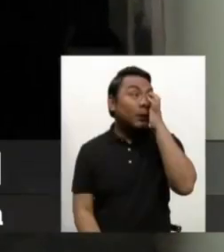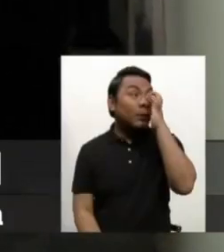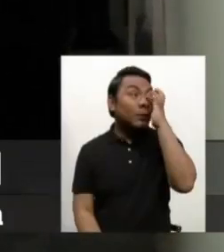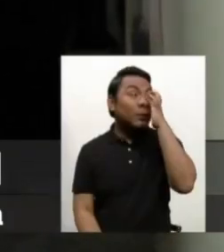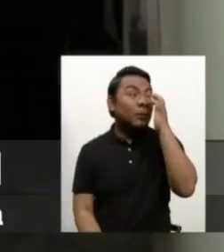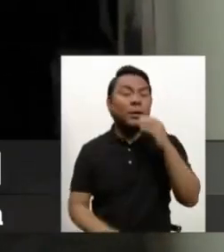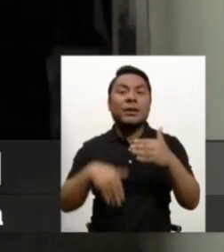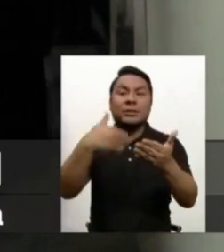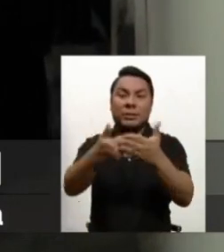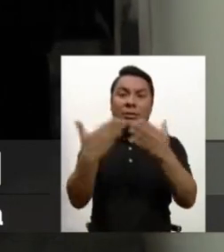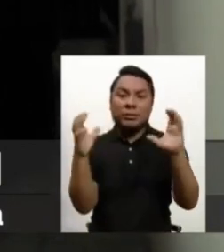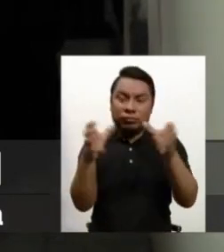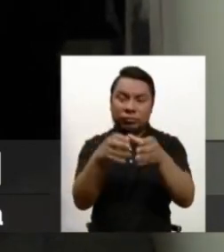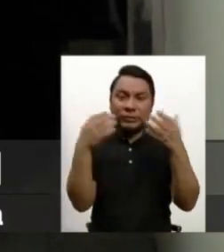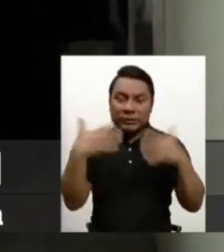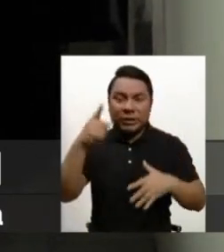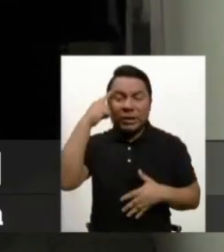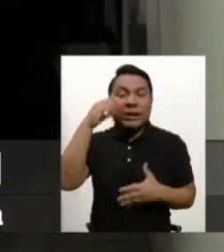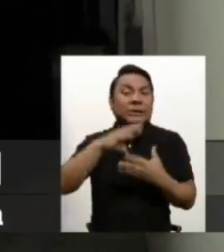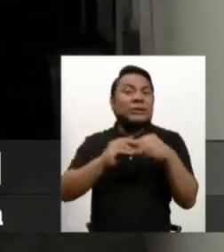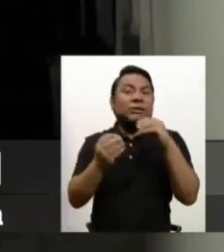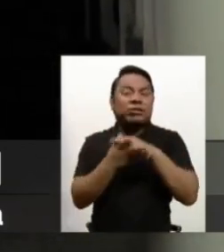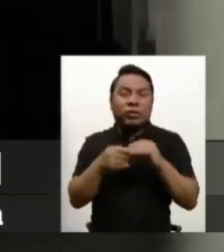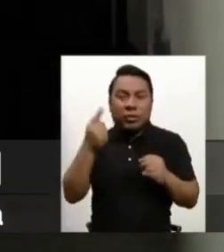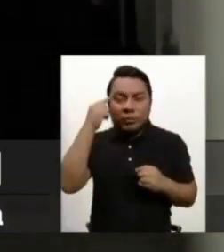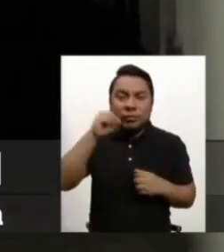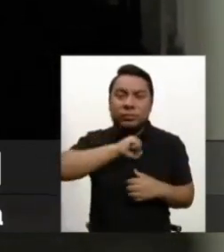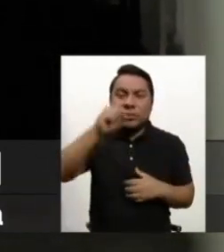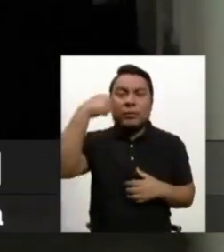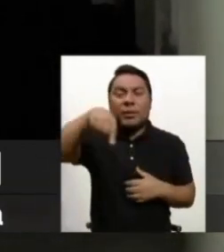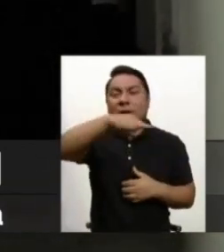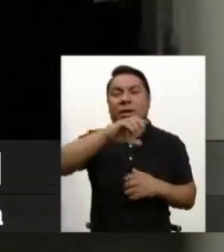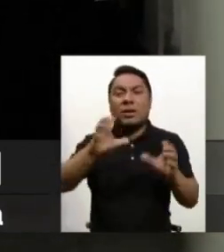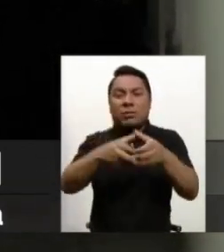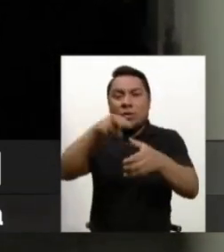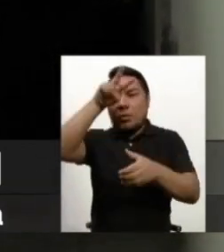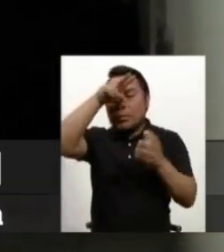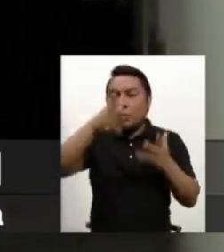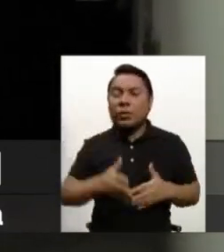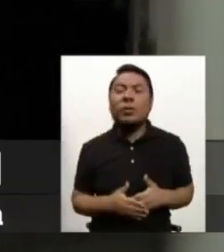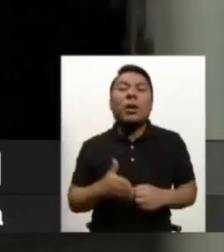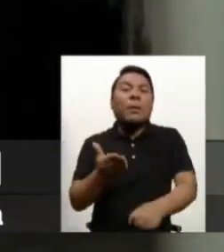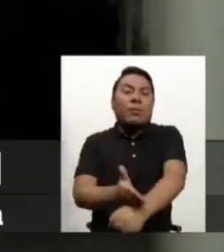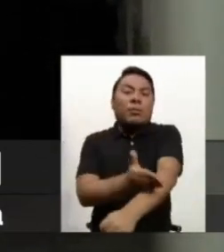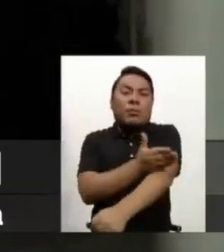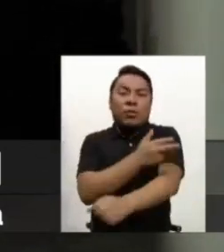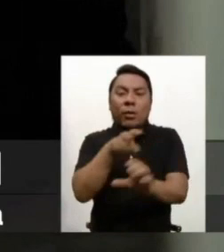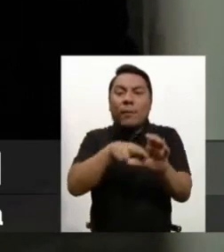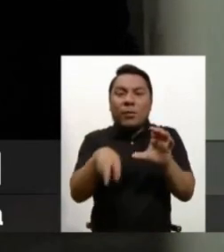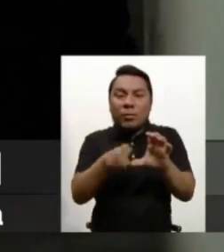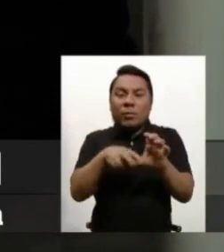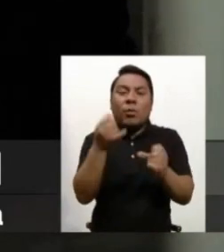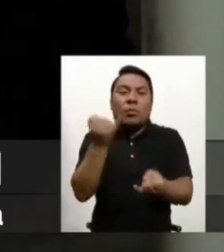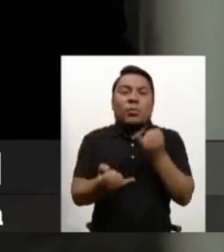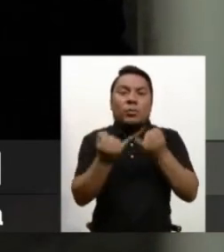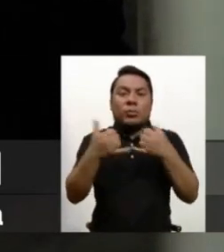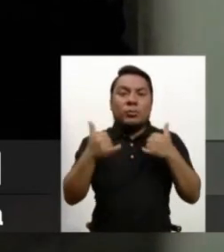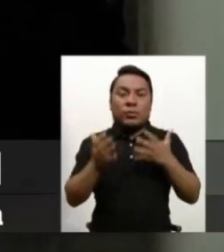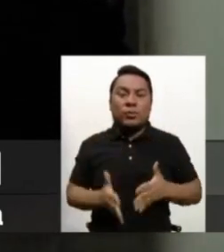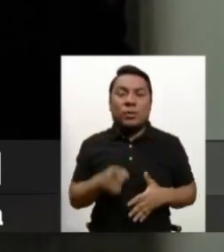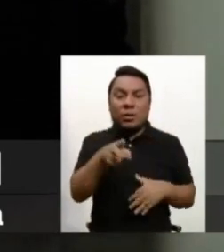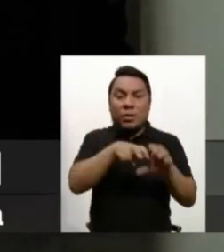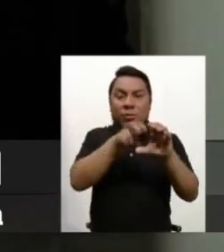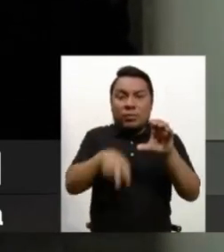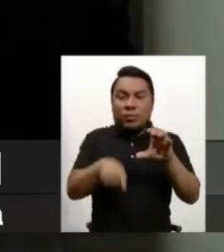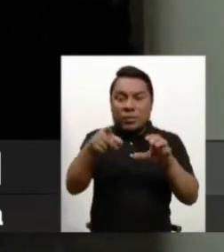el encuentro que puede ser histórico para el equipo peruano. Poco a poco van bajando los últimos jugadores del bus